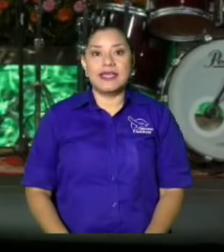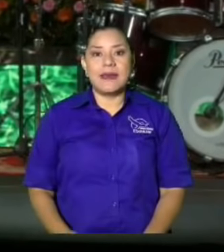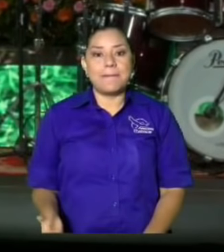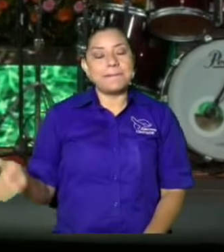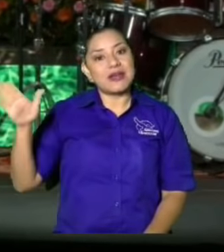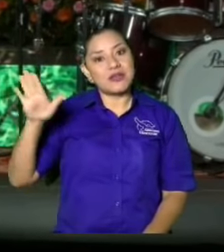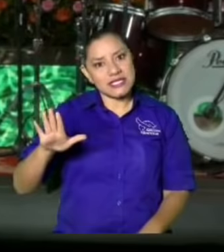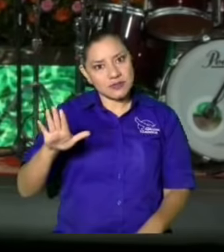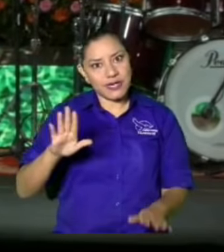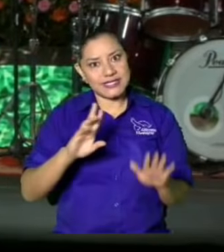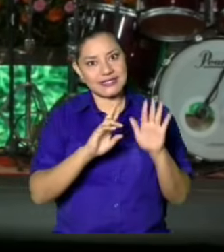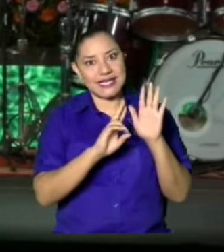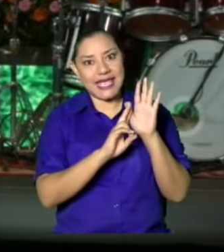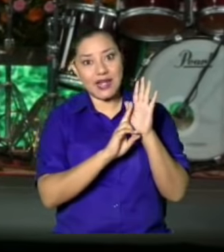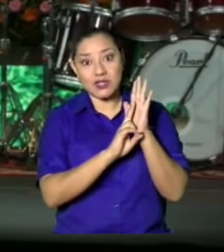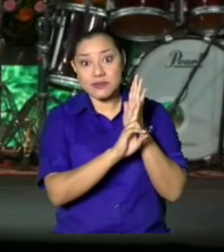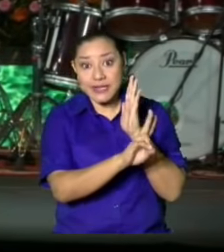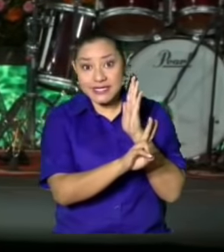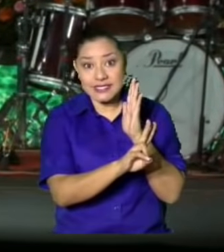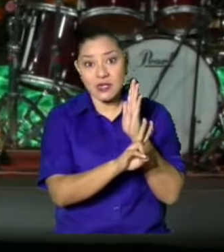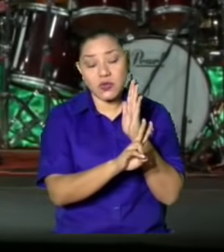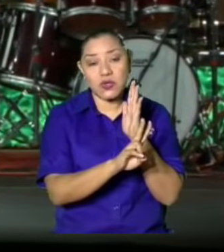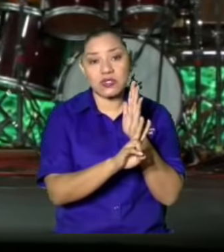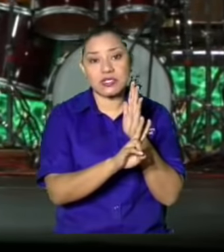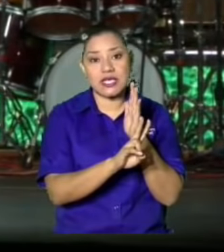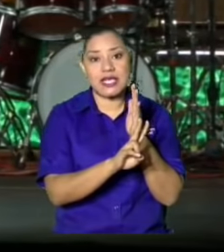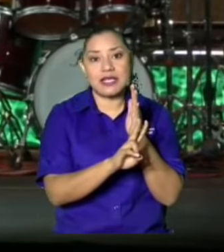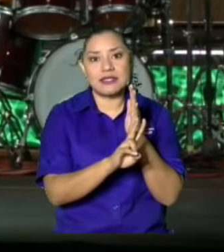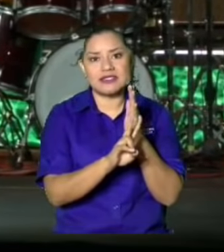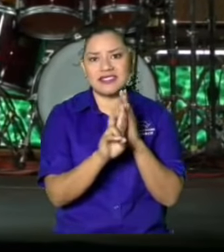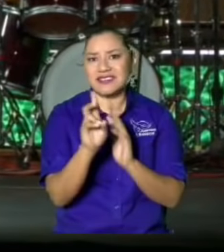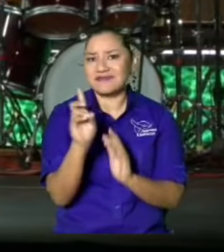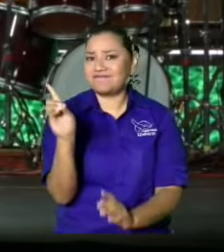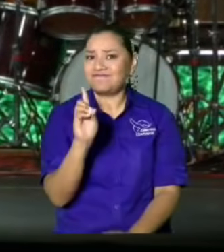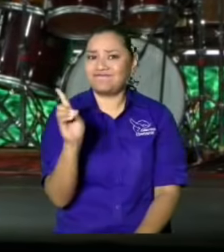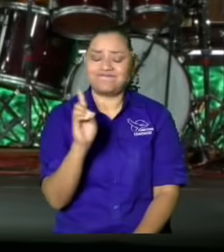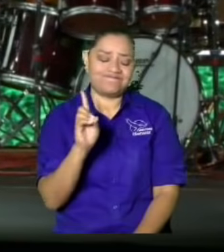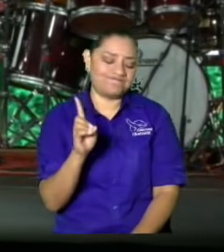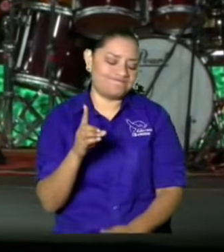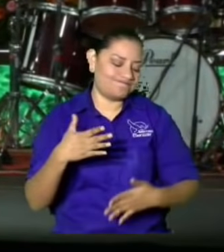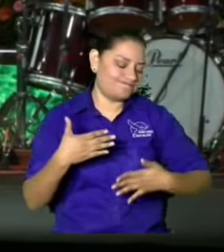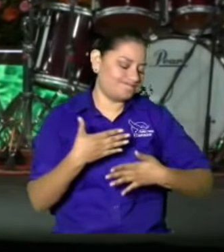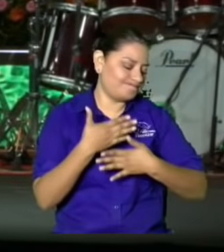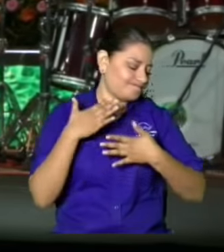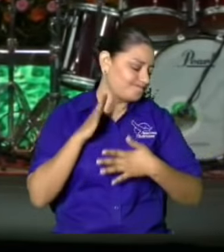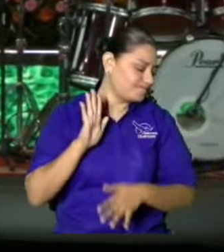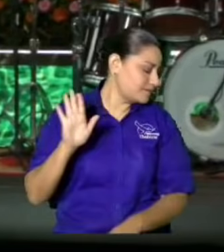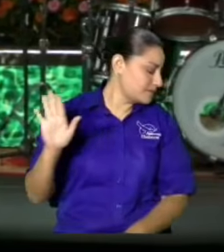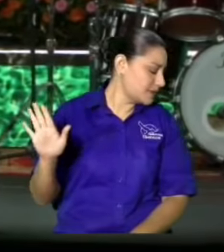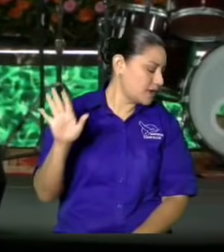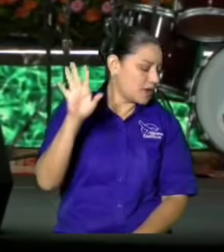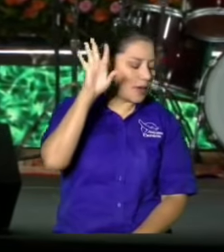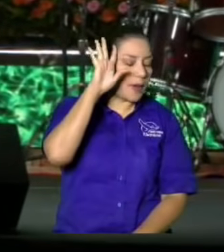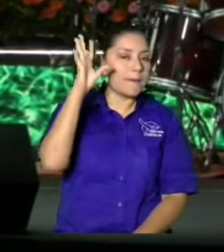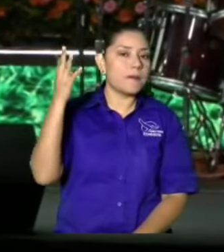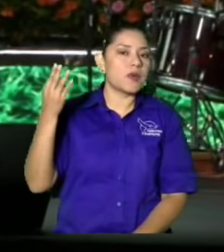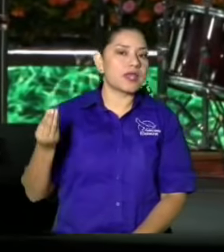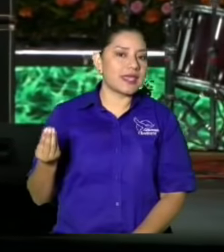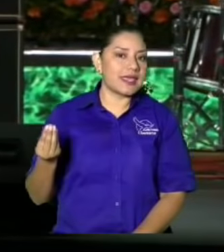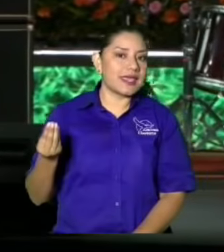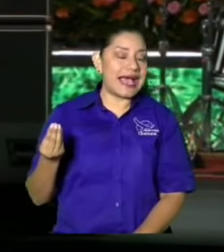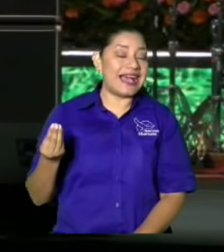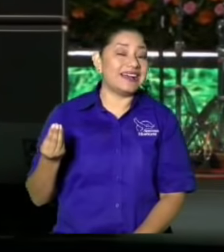últimos versículos, hermano, dice que Él no se agradó de ellos y que se quedaron tirados en el